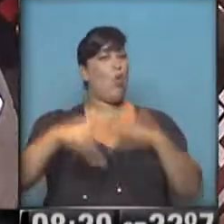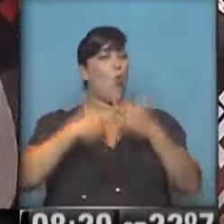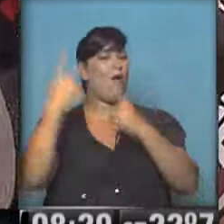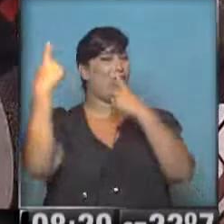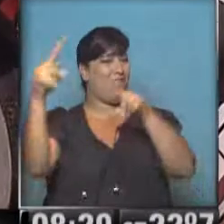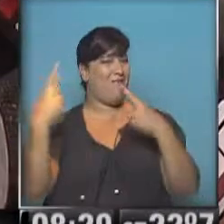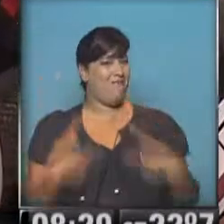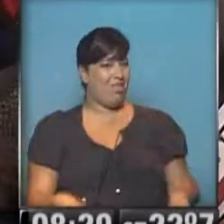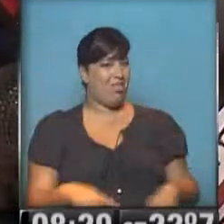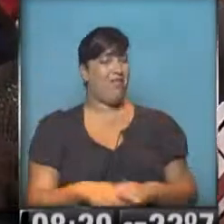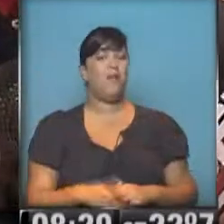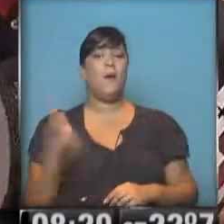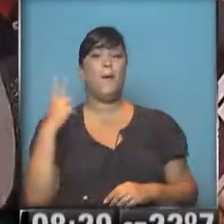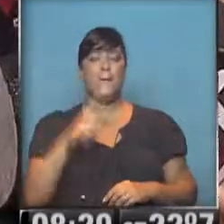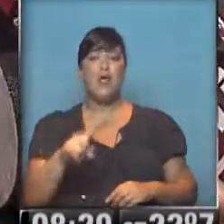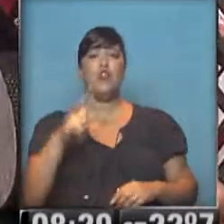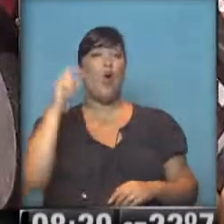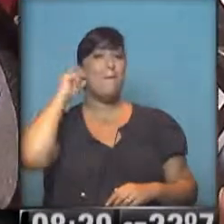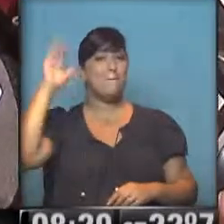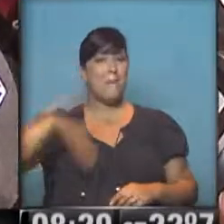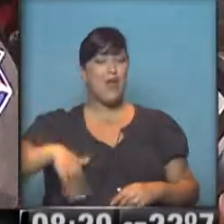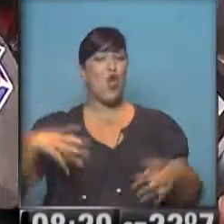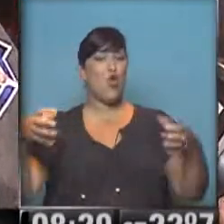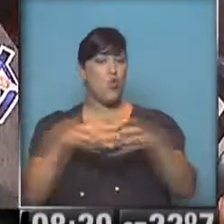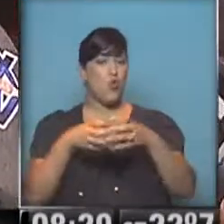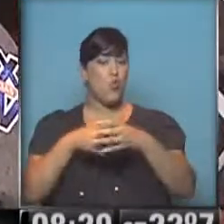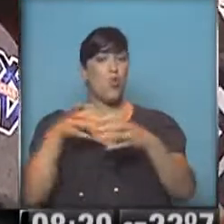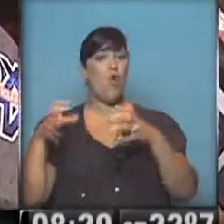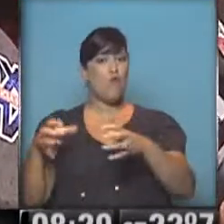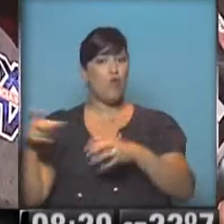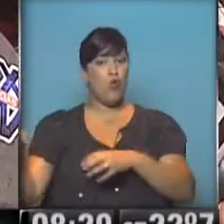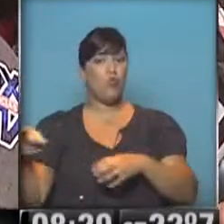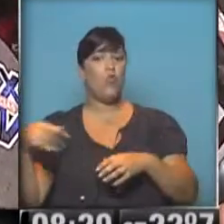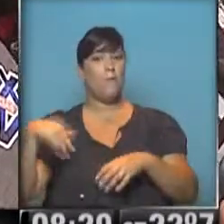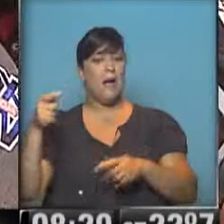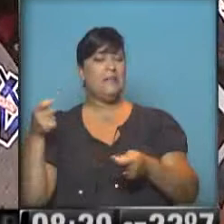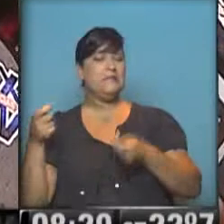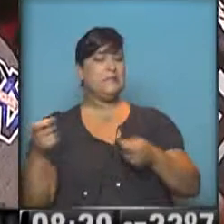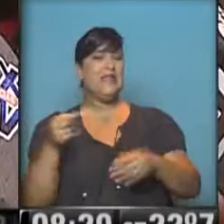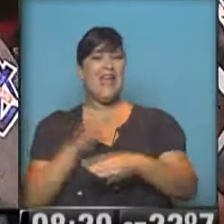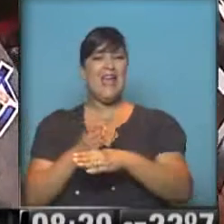bueno. En inferior asistía más porque el hecho de jugar de enganche,